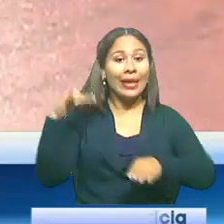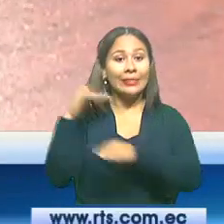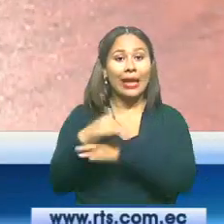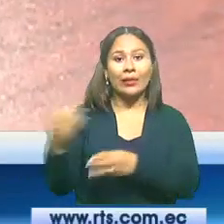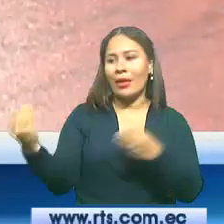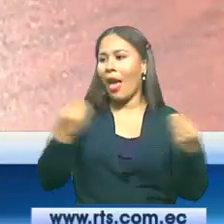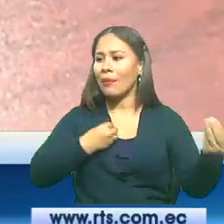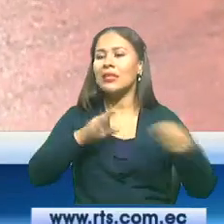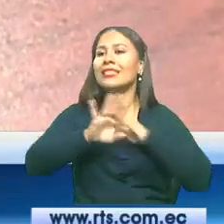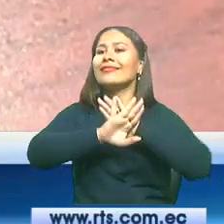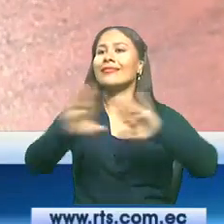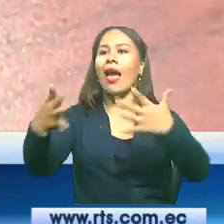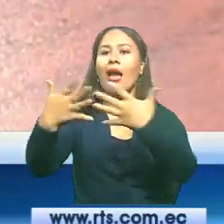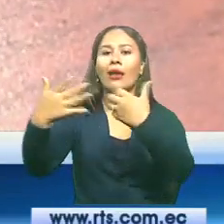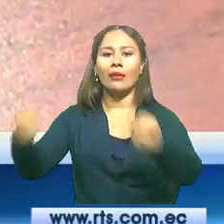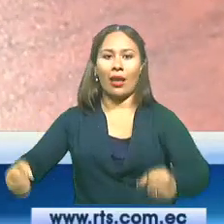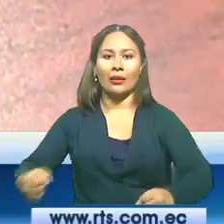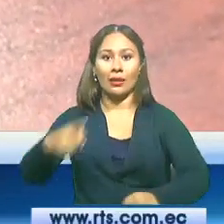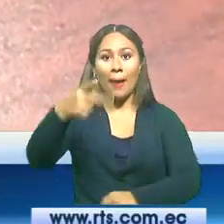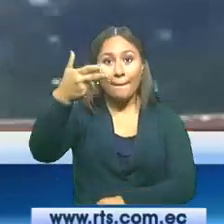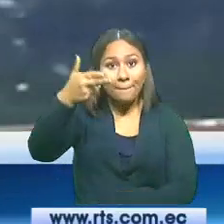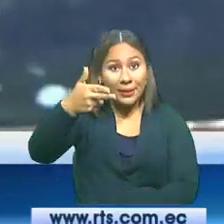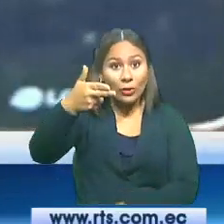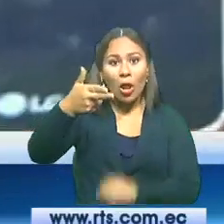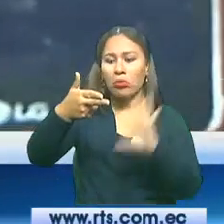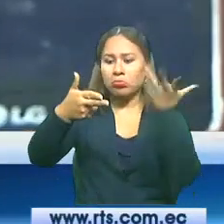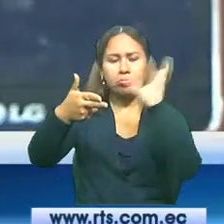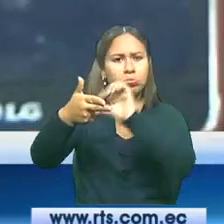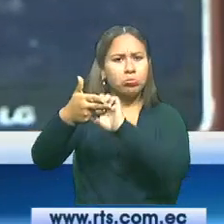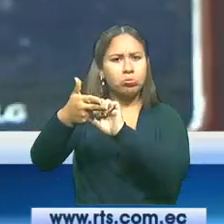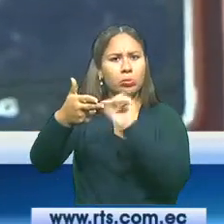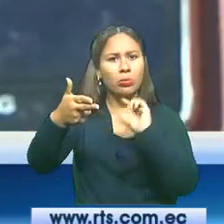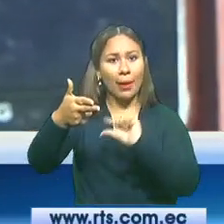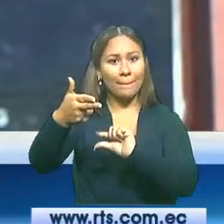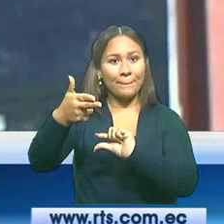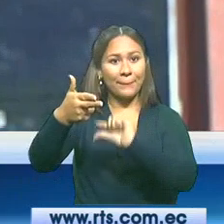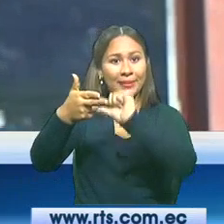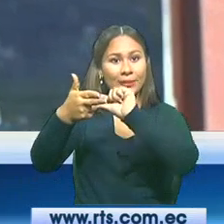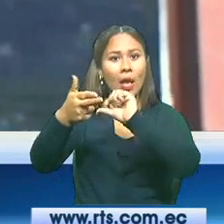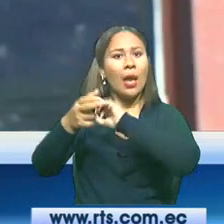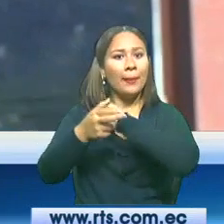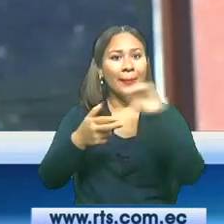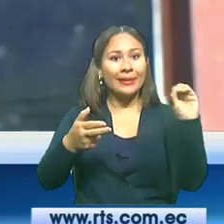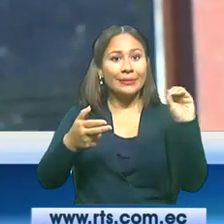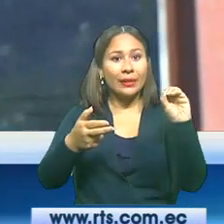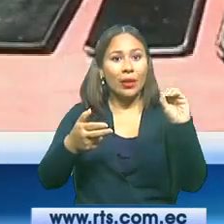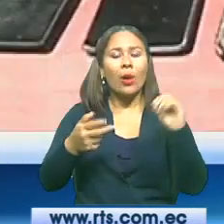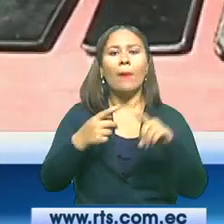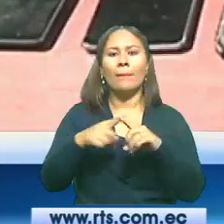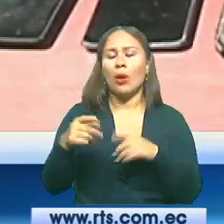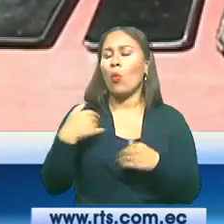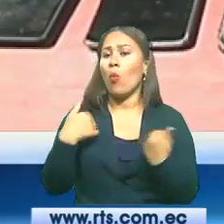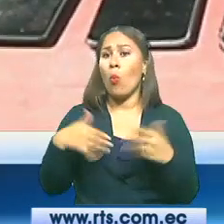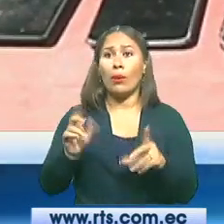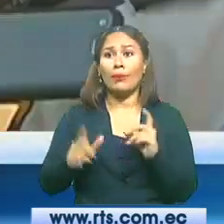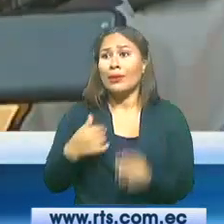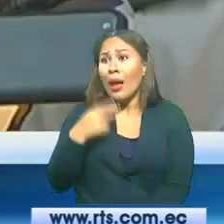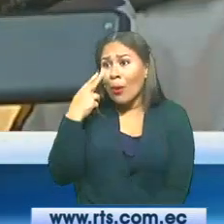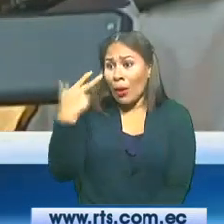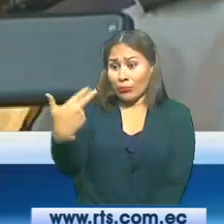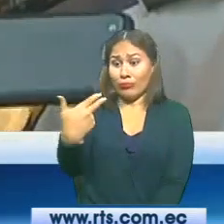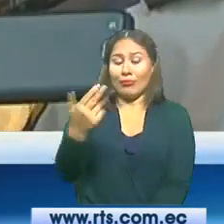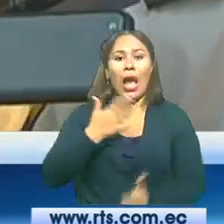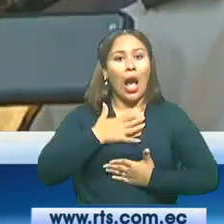minutos, a pesar que el arma no tenía proyectiles. El hecho de ver el fierro apuntando, cualquier mortal teme por su vida.